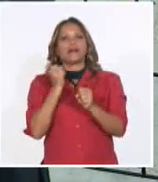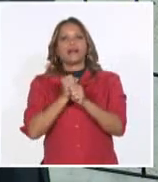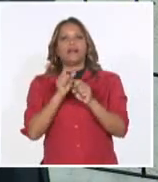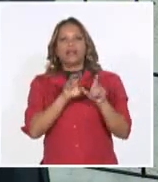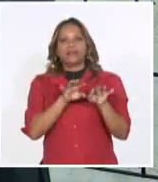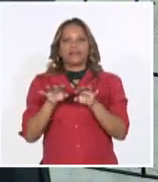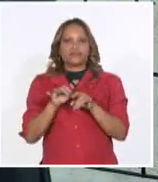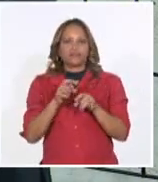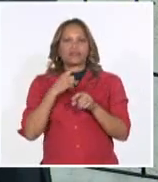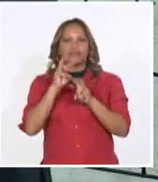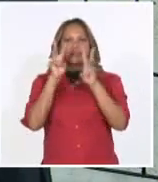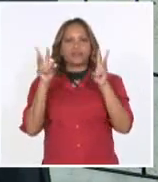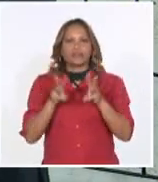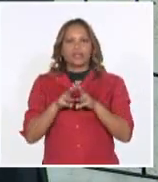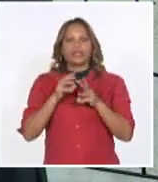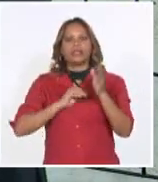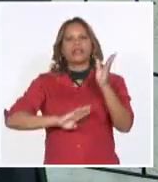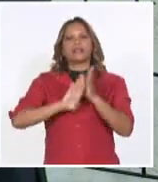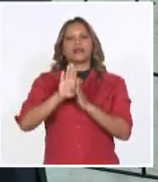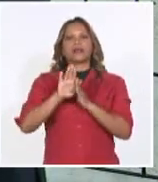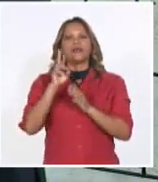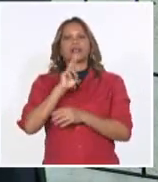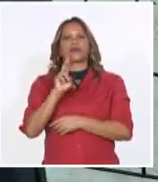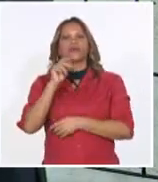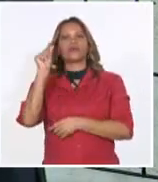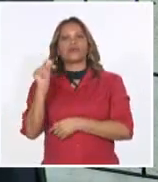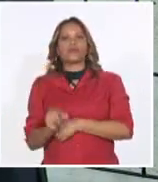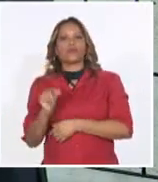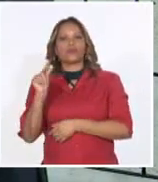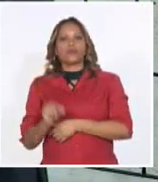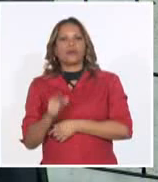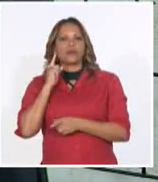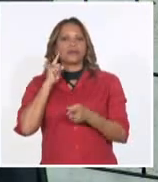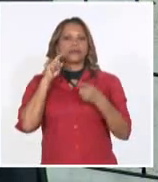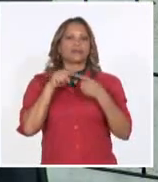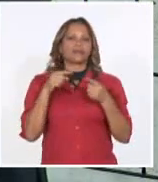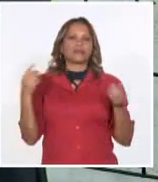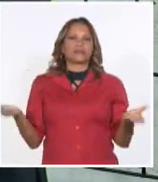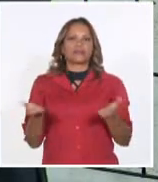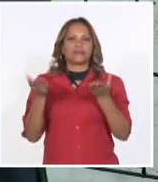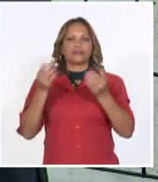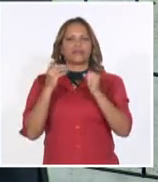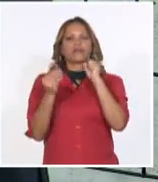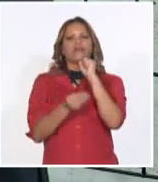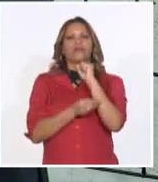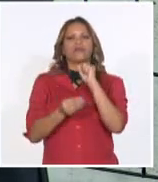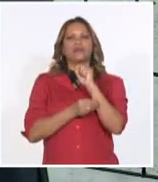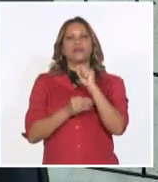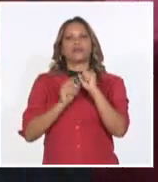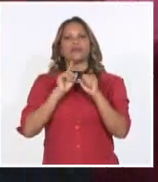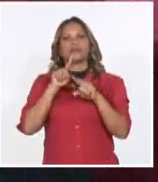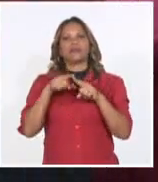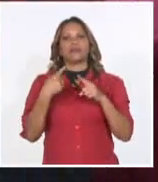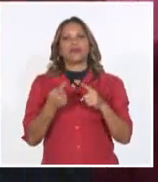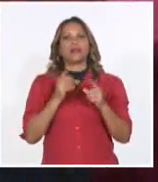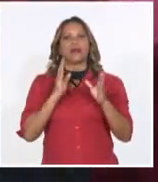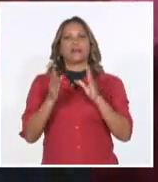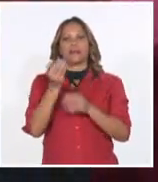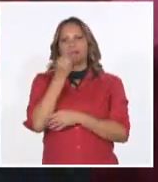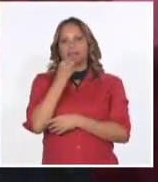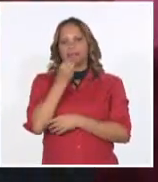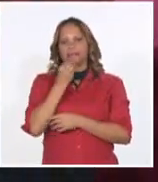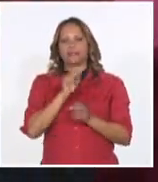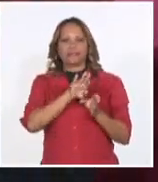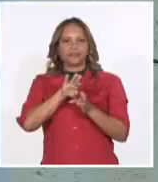desarrollo de recursos humanos con el objetivo de contribuir al fortalecimiento de la base de la gestión logística. Las